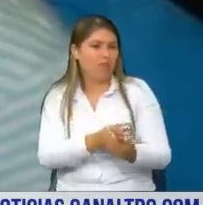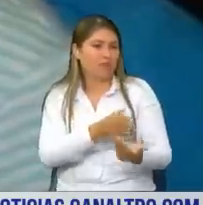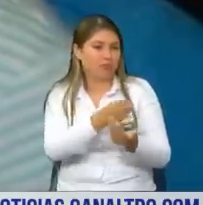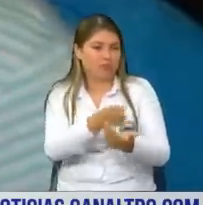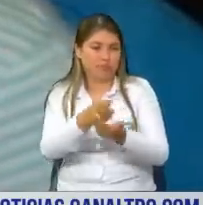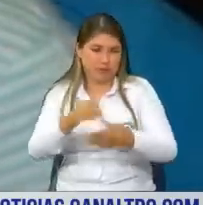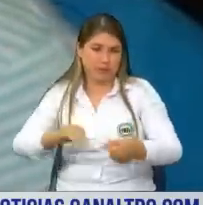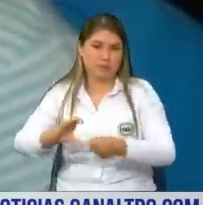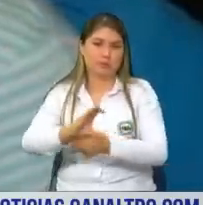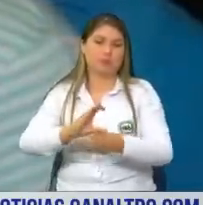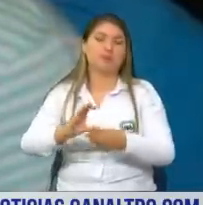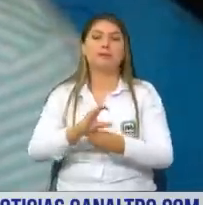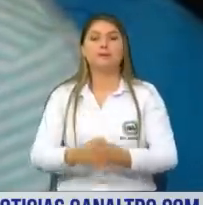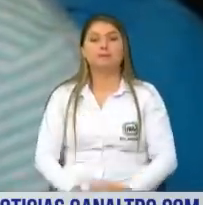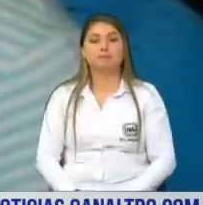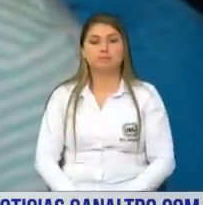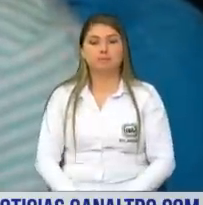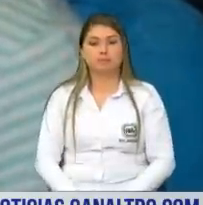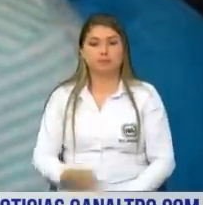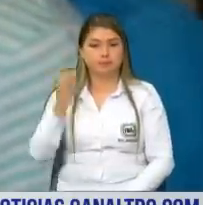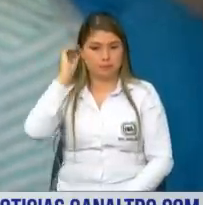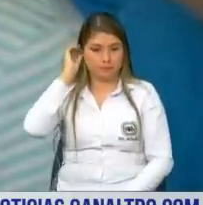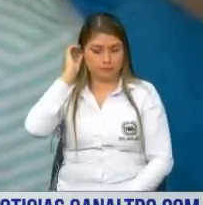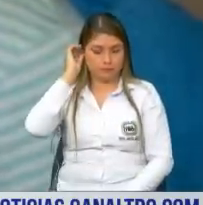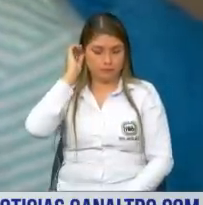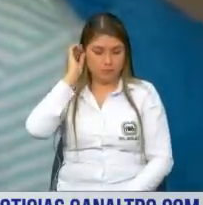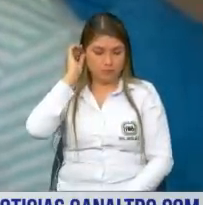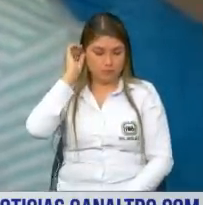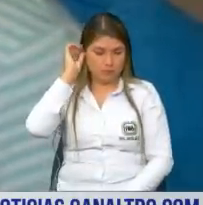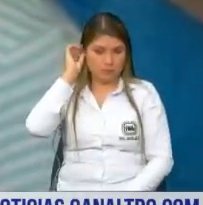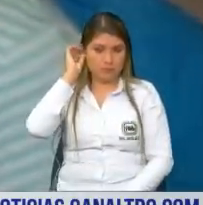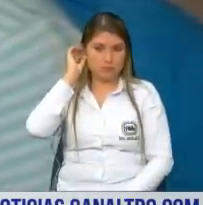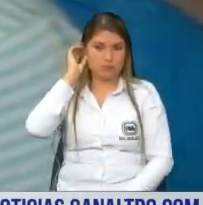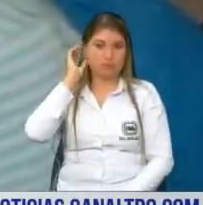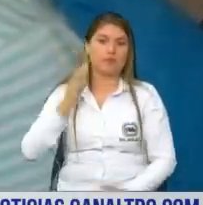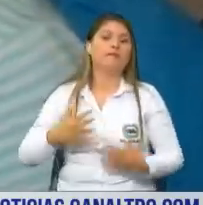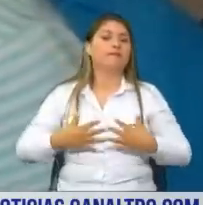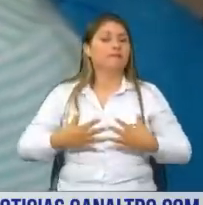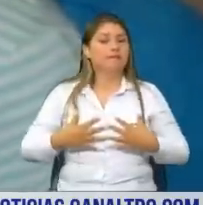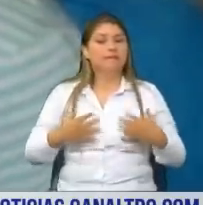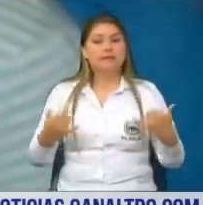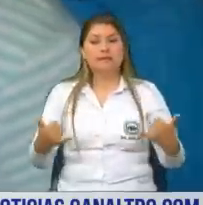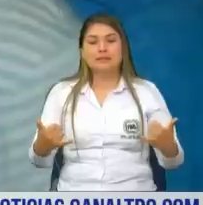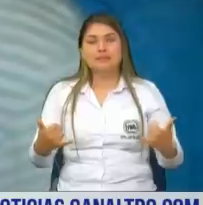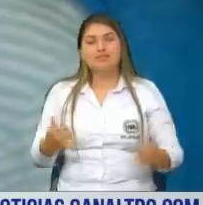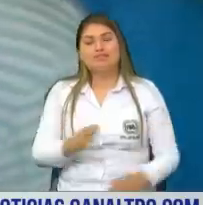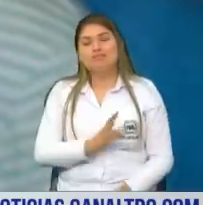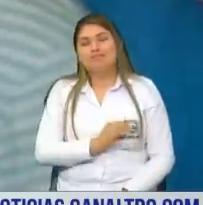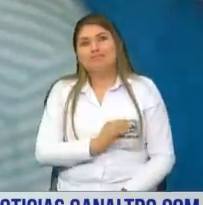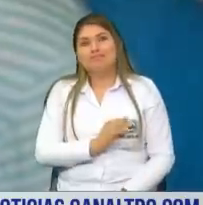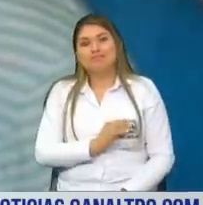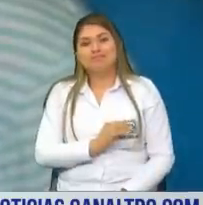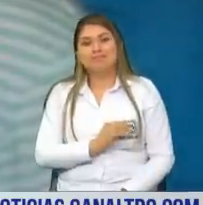ciudad de manera que feliz contento